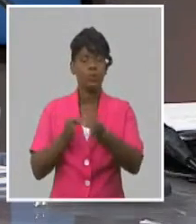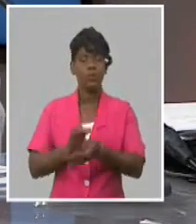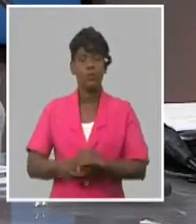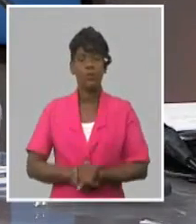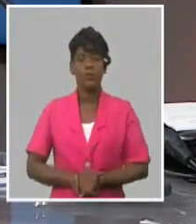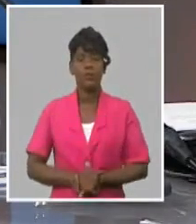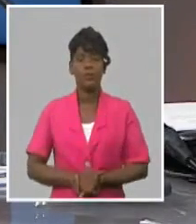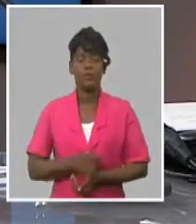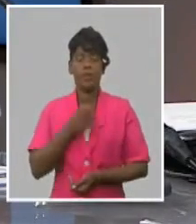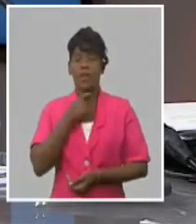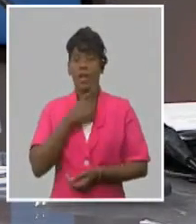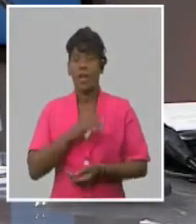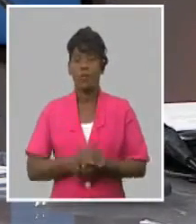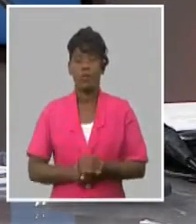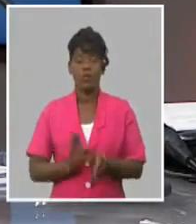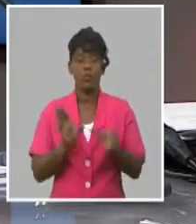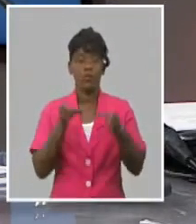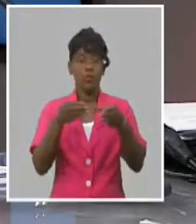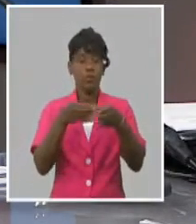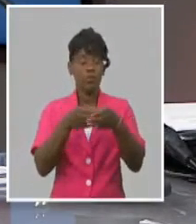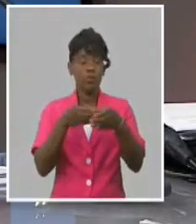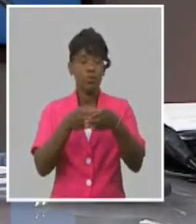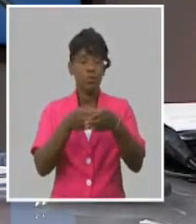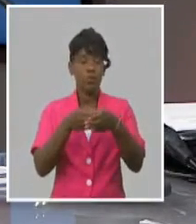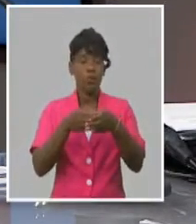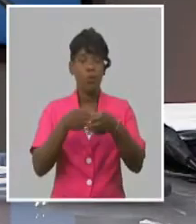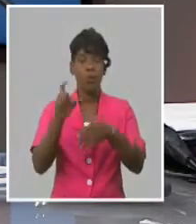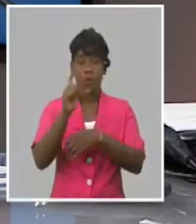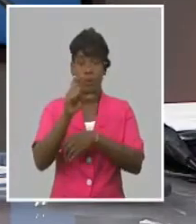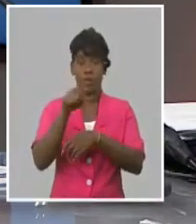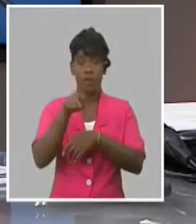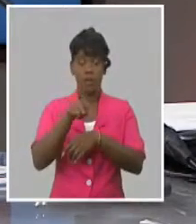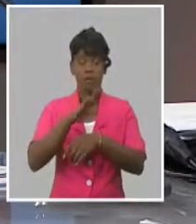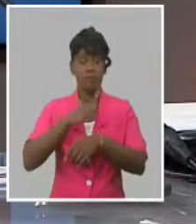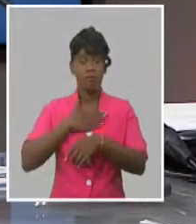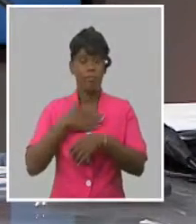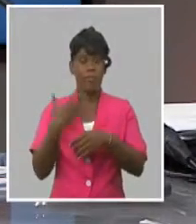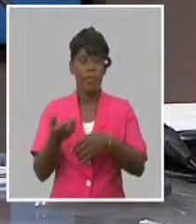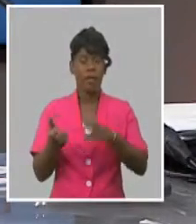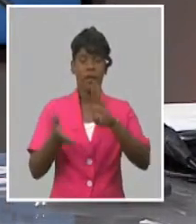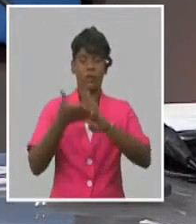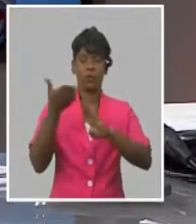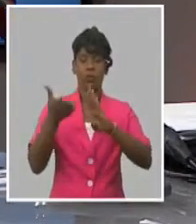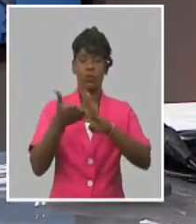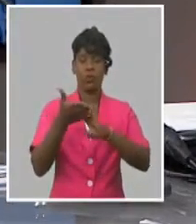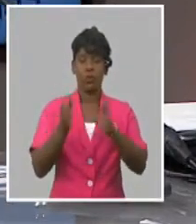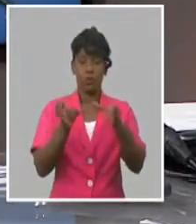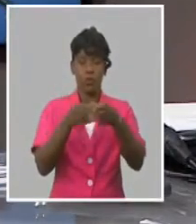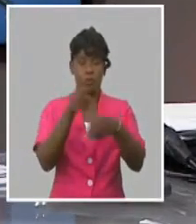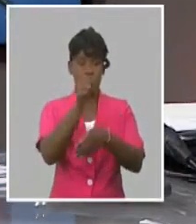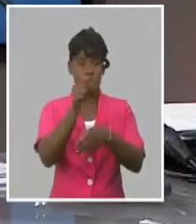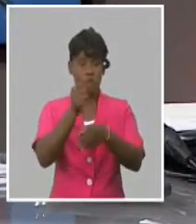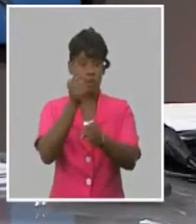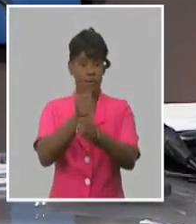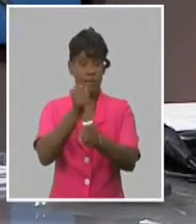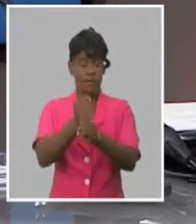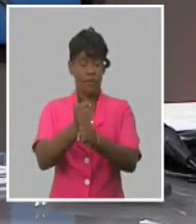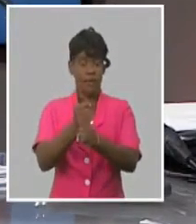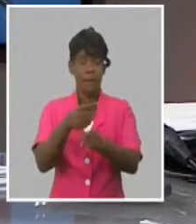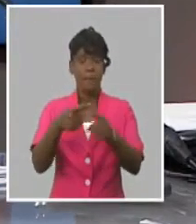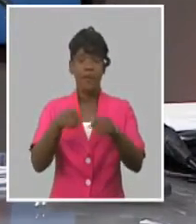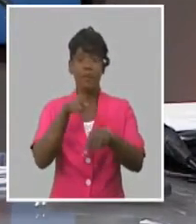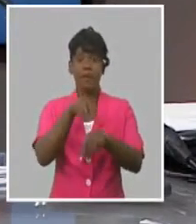Vamos a suponer que creamos una cooperativa de la construcción. Y esa cooperativa de la construcción